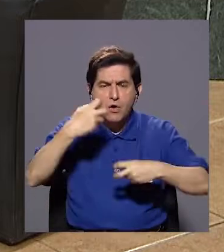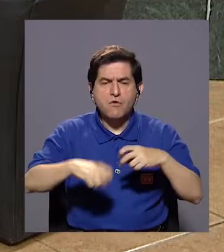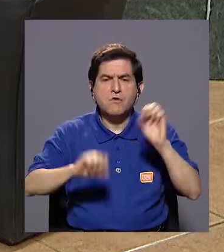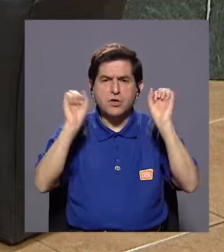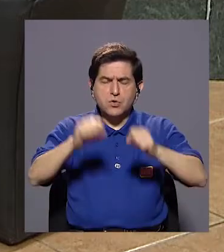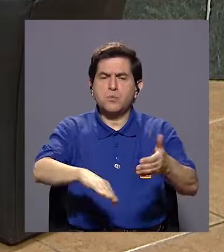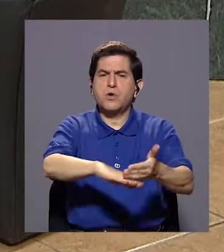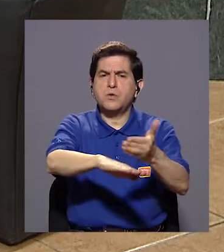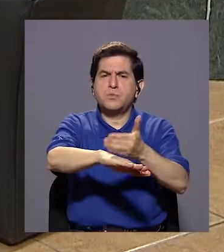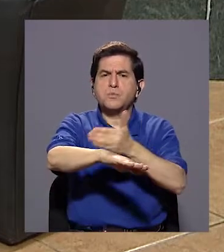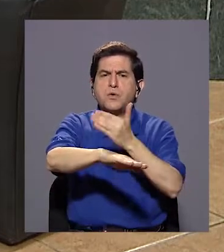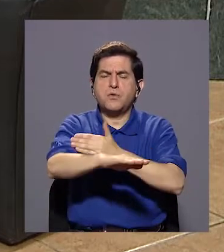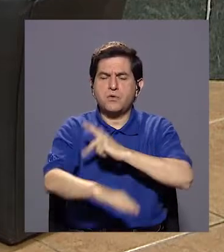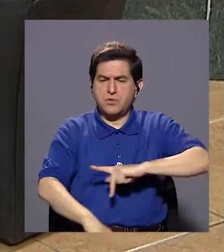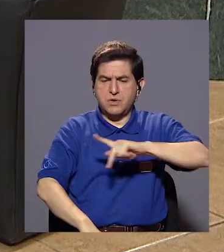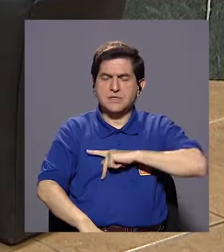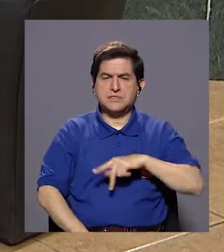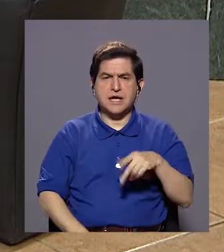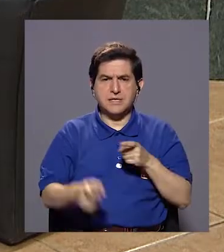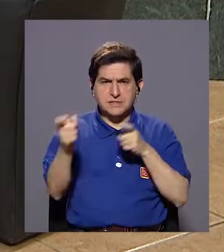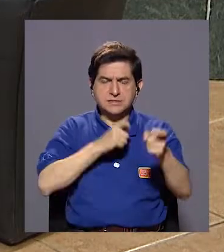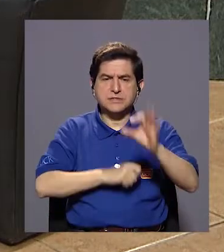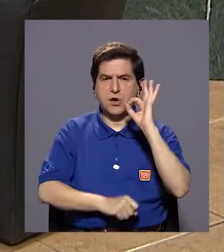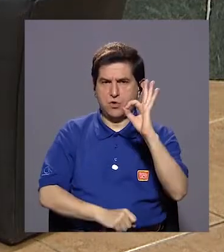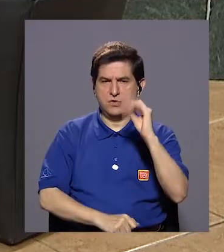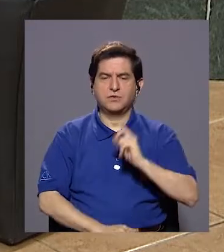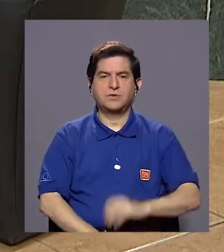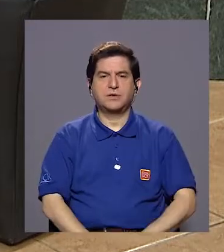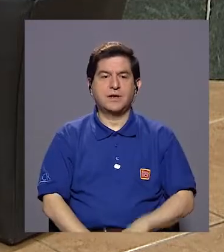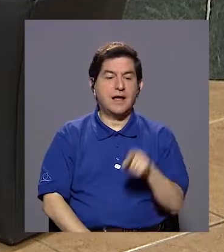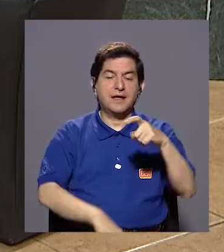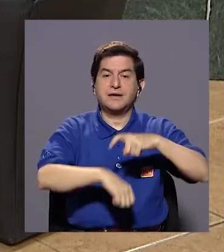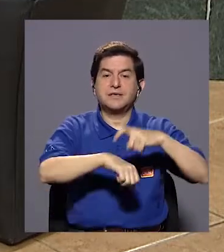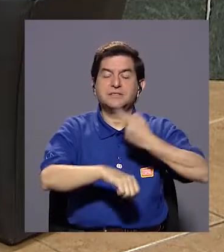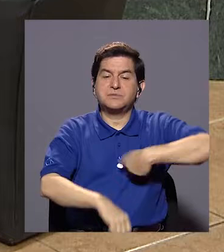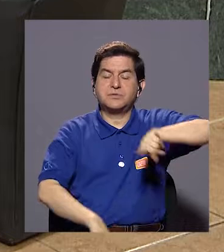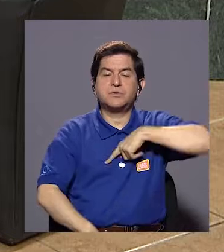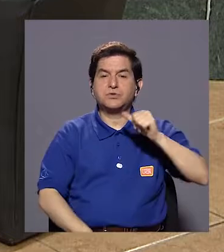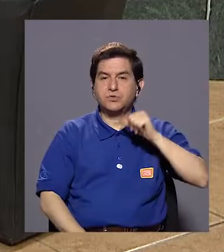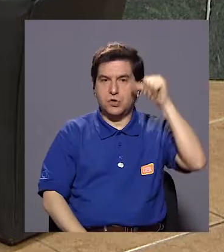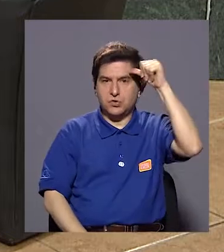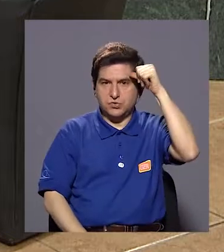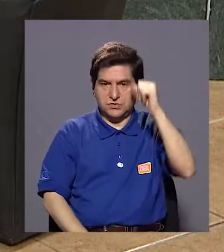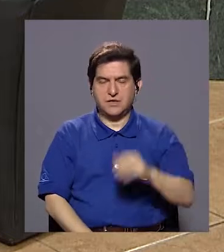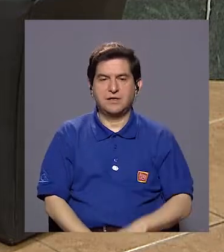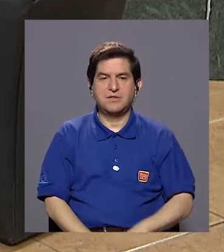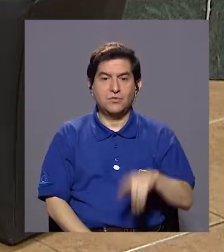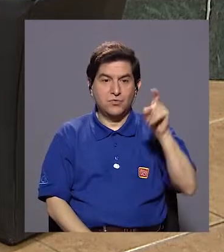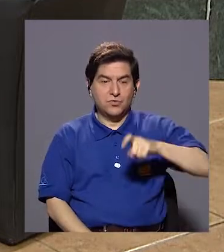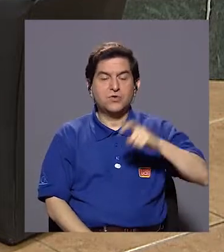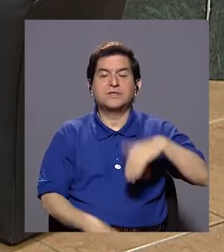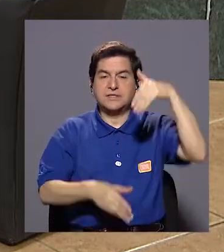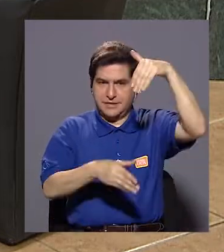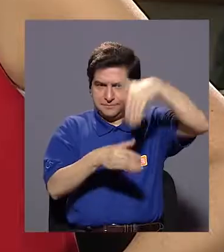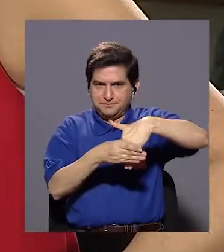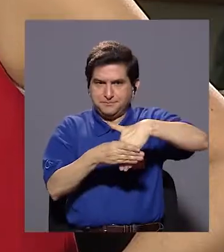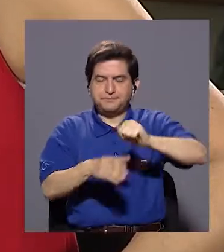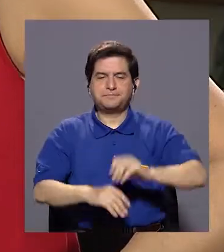puede hacer crecer como personas siempre y cuando sea muy bien manejado, ¿verdad? Y ahí es donde nosotros como adultos tenemos que